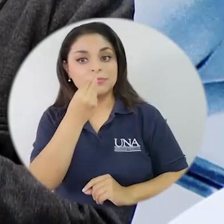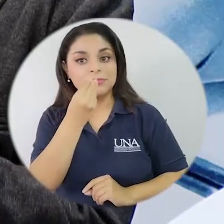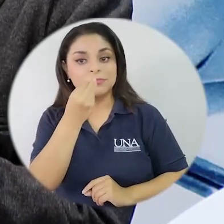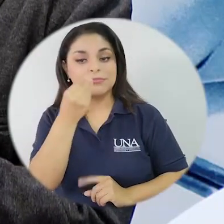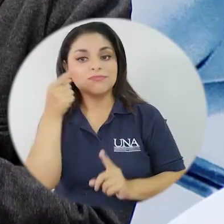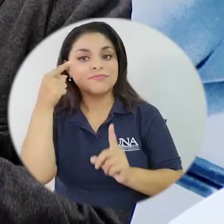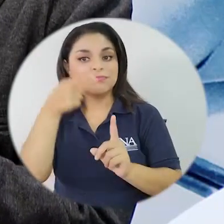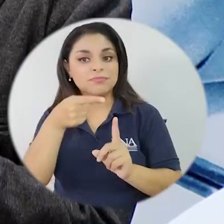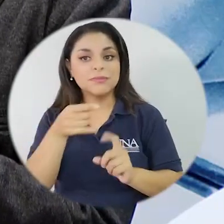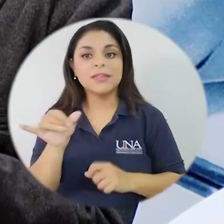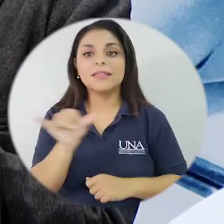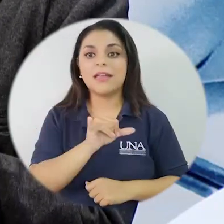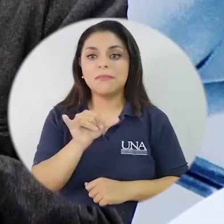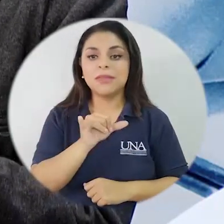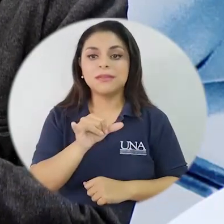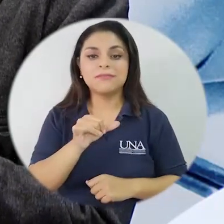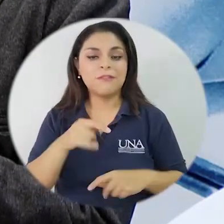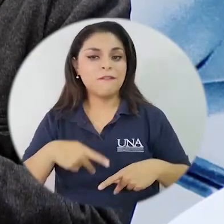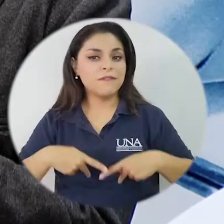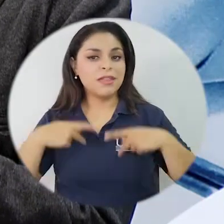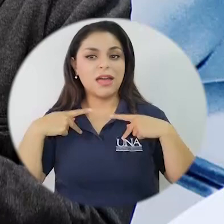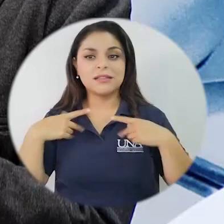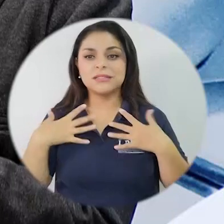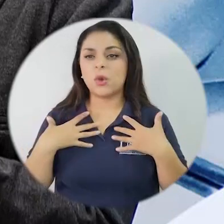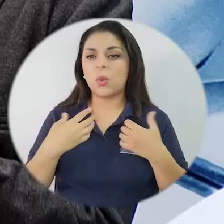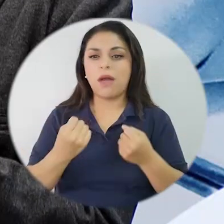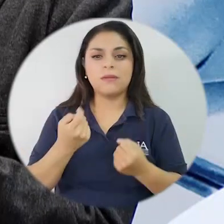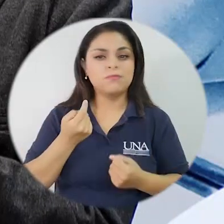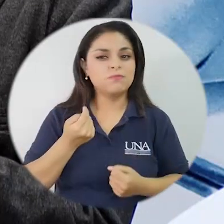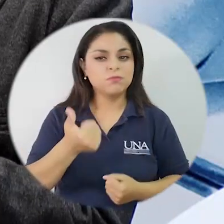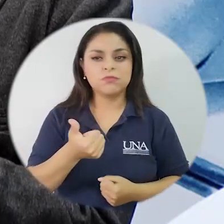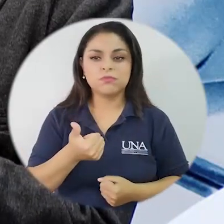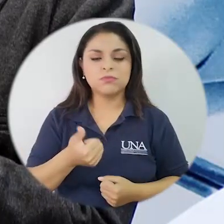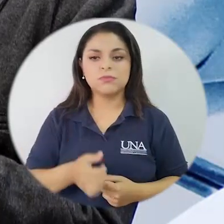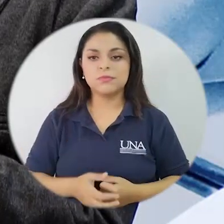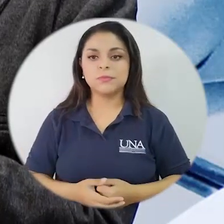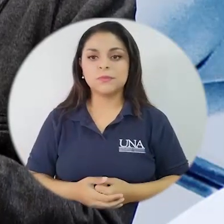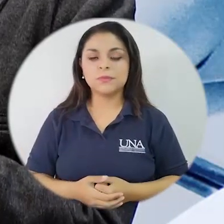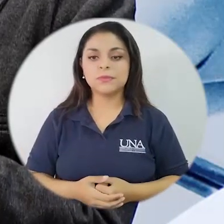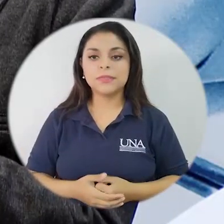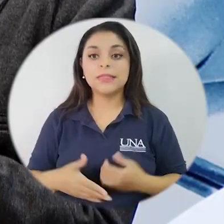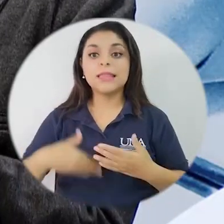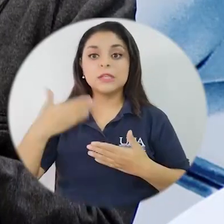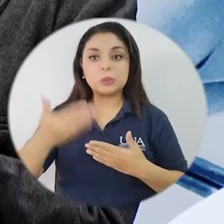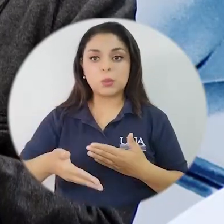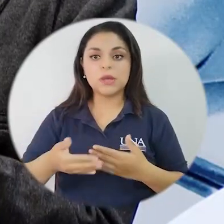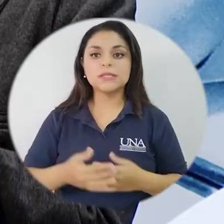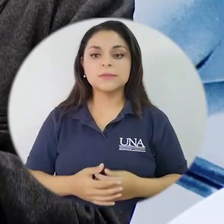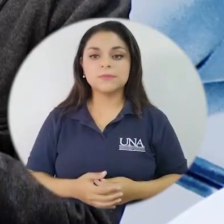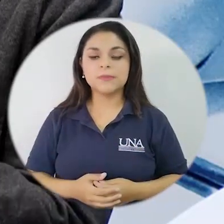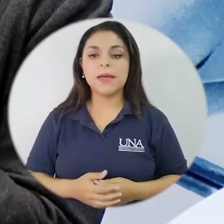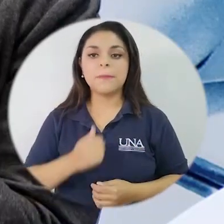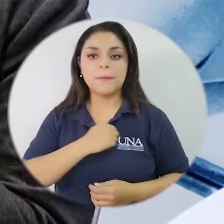y tiene que ver con estilos de vida poco saludables. Entonces, posteriormente a